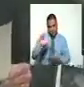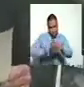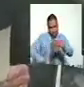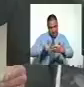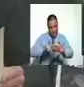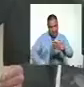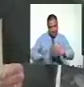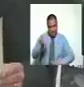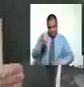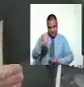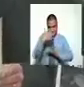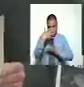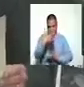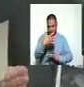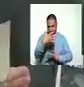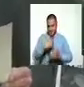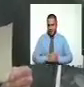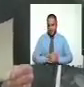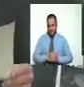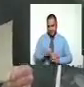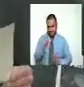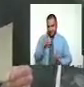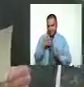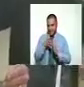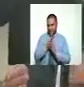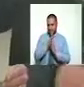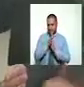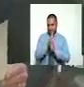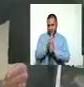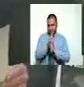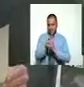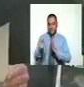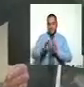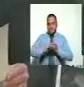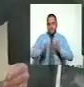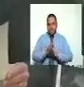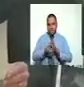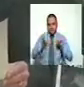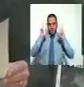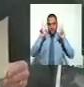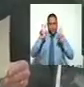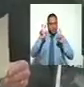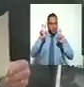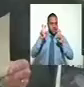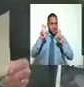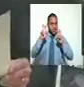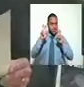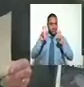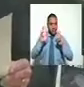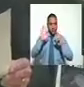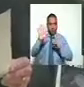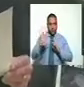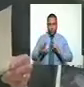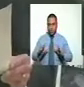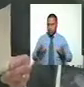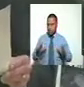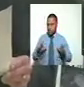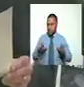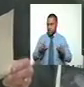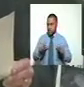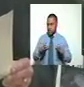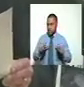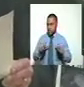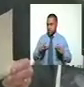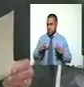leer y que están en esa proclama por la paz que queremos. Primero, el pueblo constituyente primario